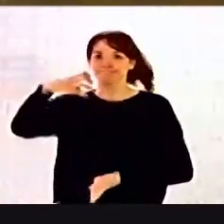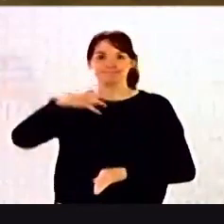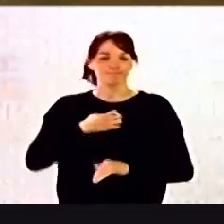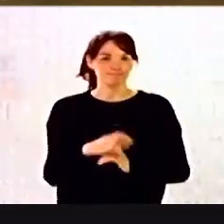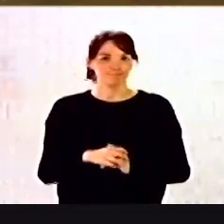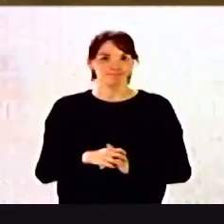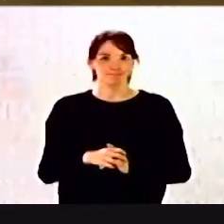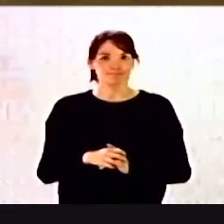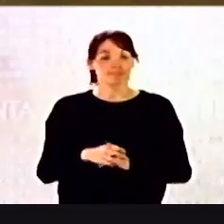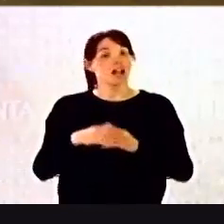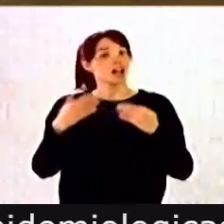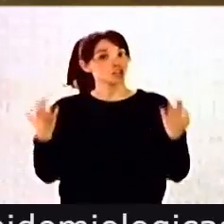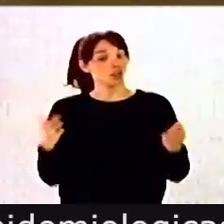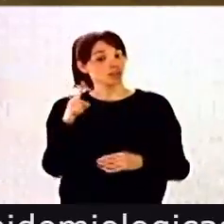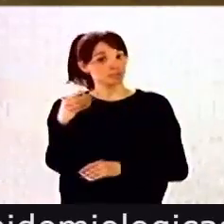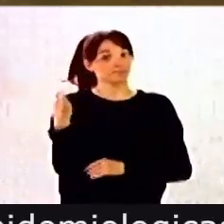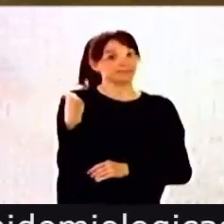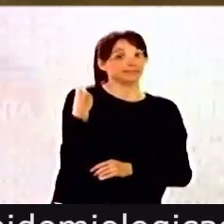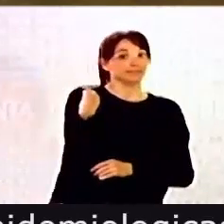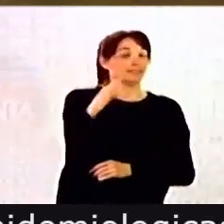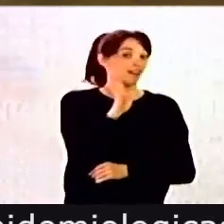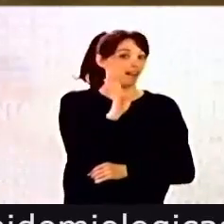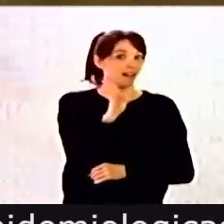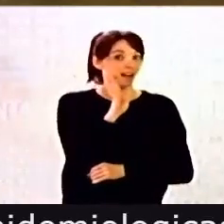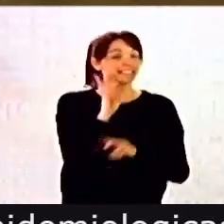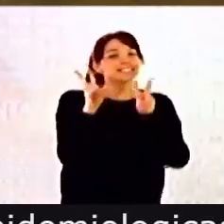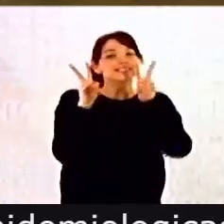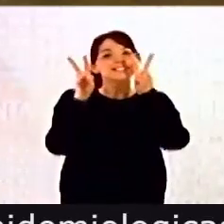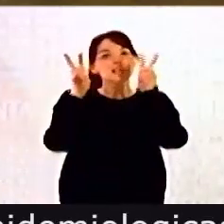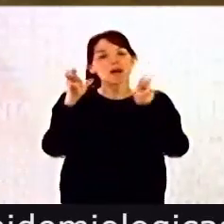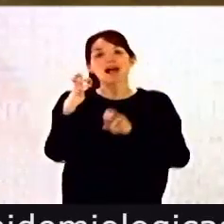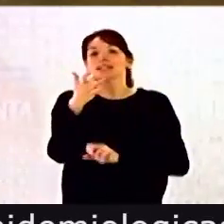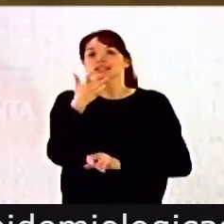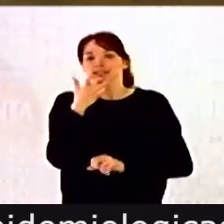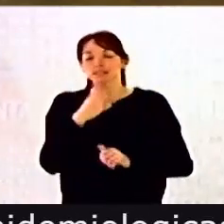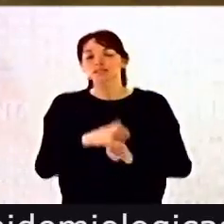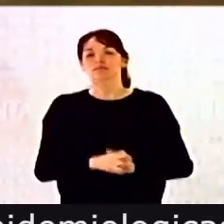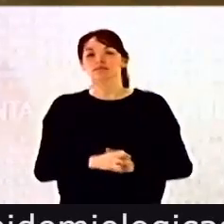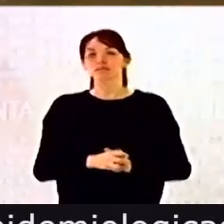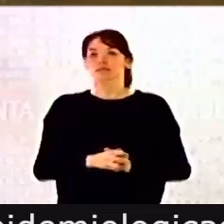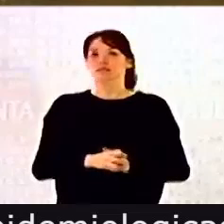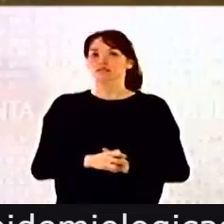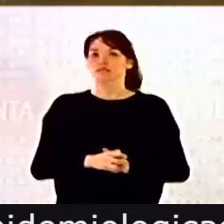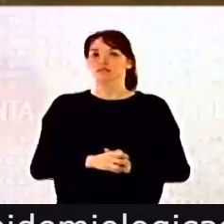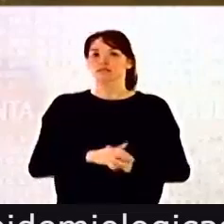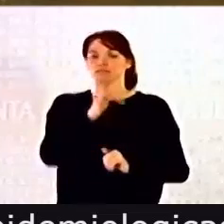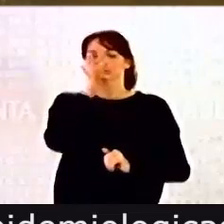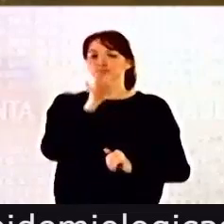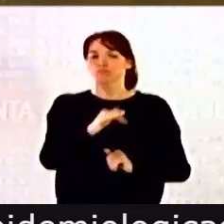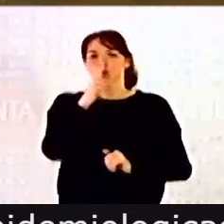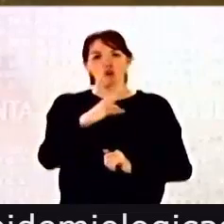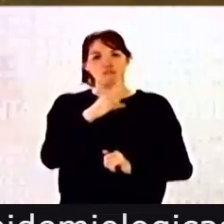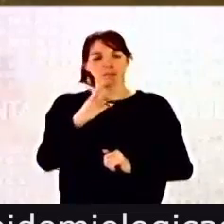tanto, con respecto a la pregunta que usted hacía en relación a confirmar